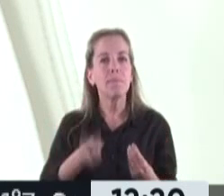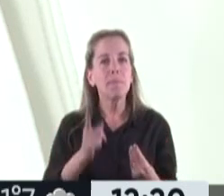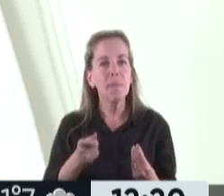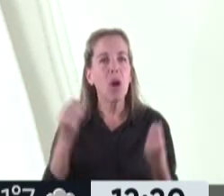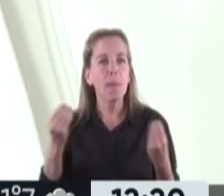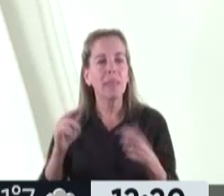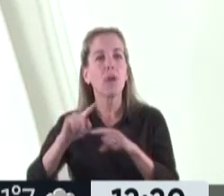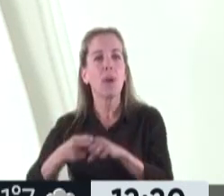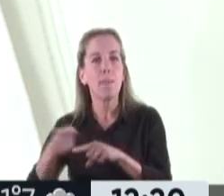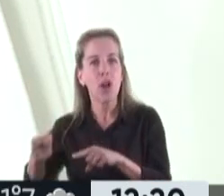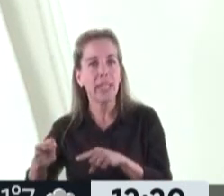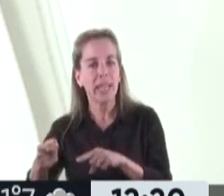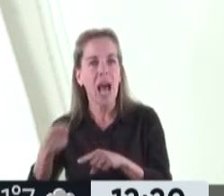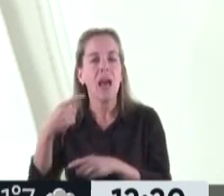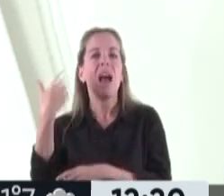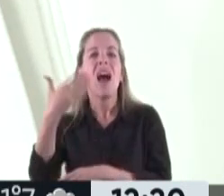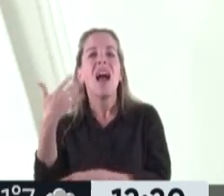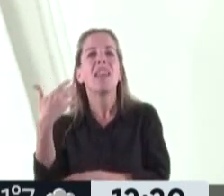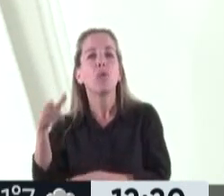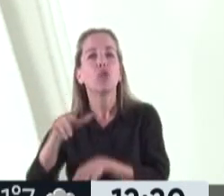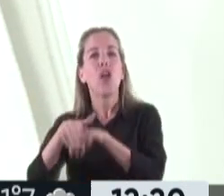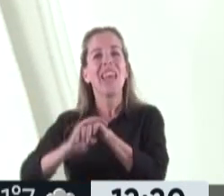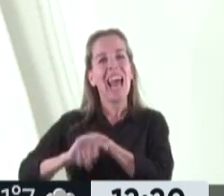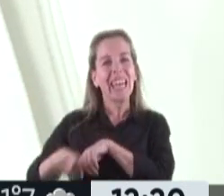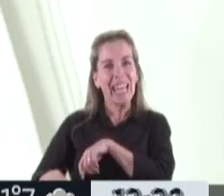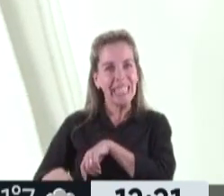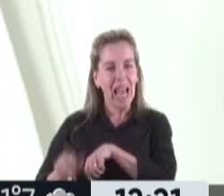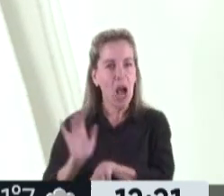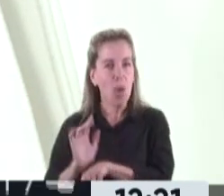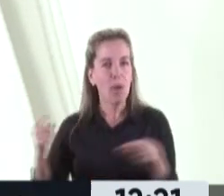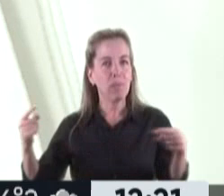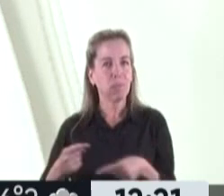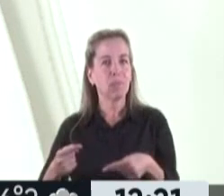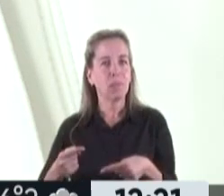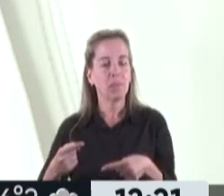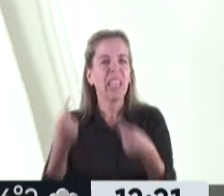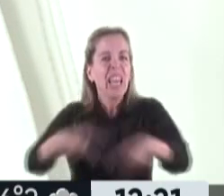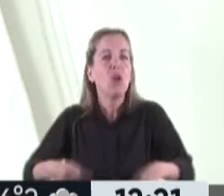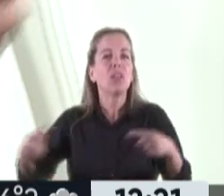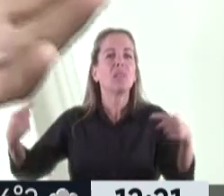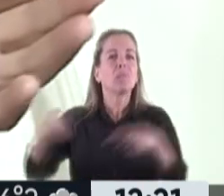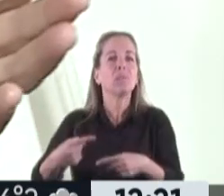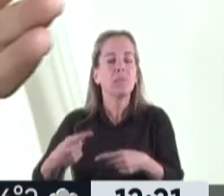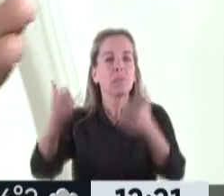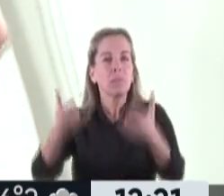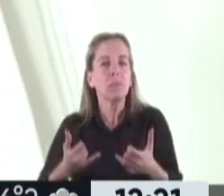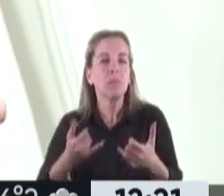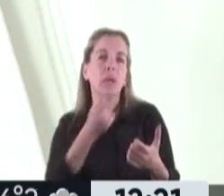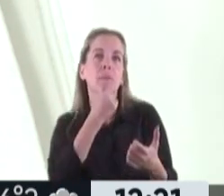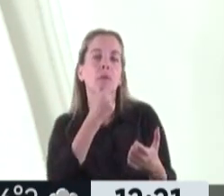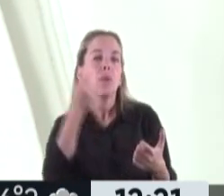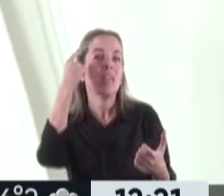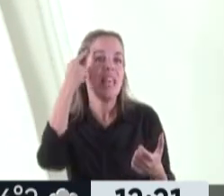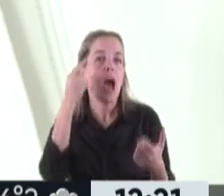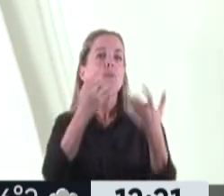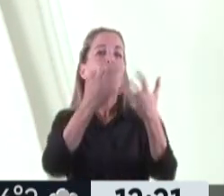la proyección de este endurecimiento del discurso, como de alguna manera hace una confrontación y que se contrapone, ¿no? Es decir, bueno, hay un proyecto de país que